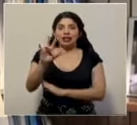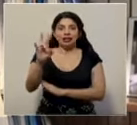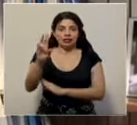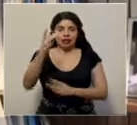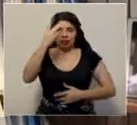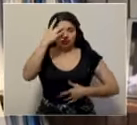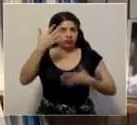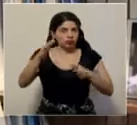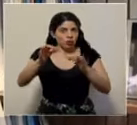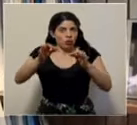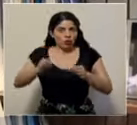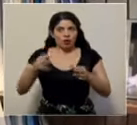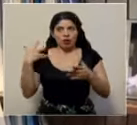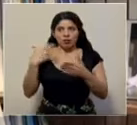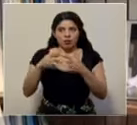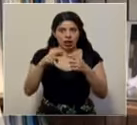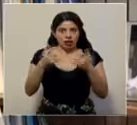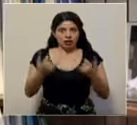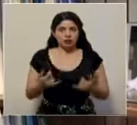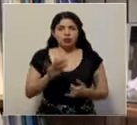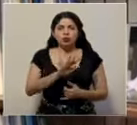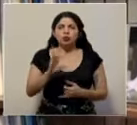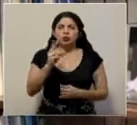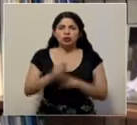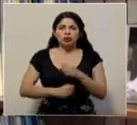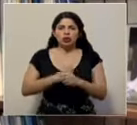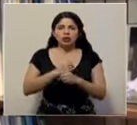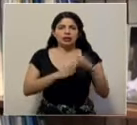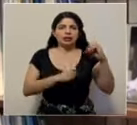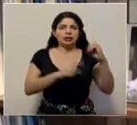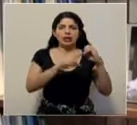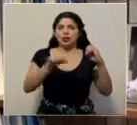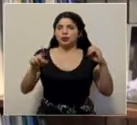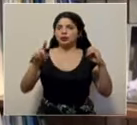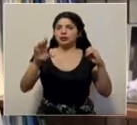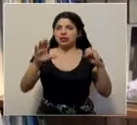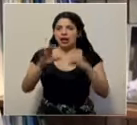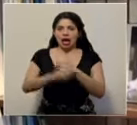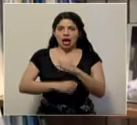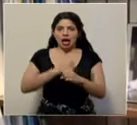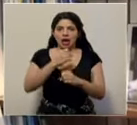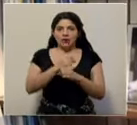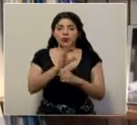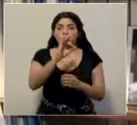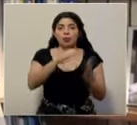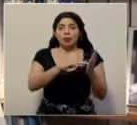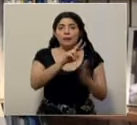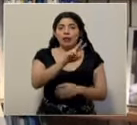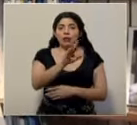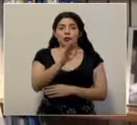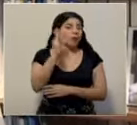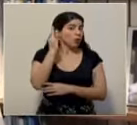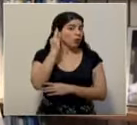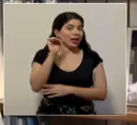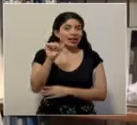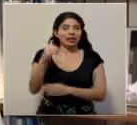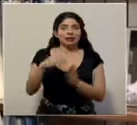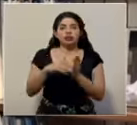19.837 casos confirmados hasta la fecha. El rango de edad va desde los 0 hasta los 100 años. Son 9.029 mujeres